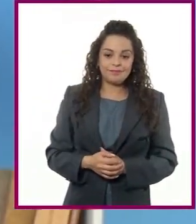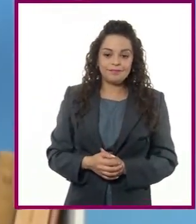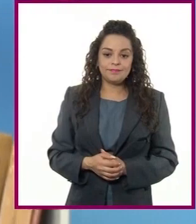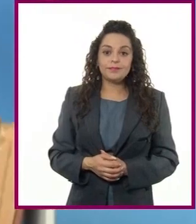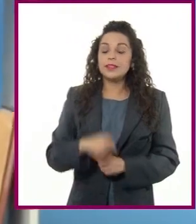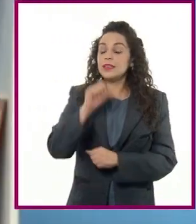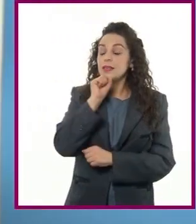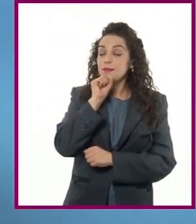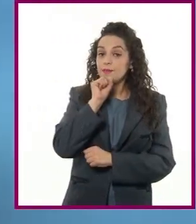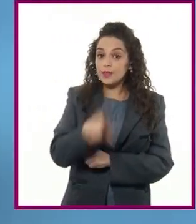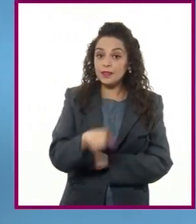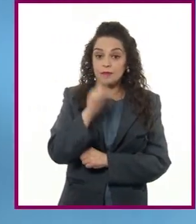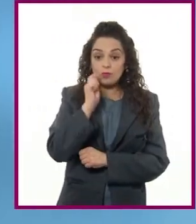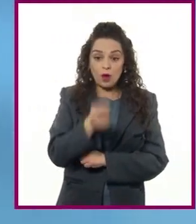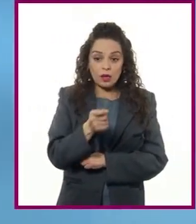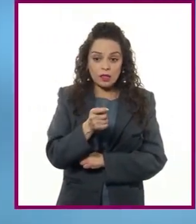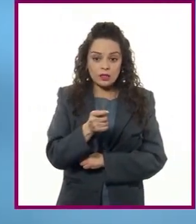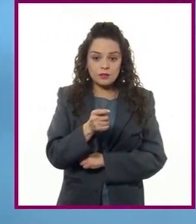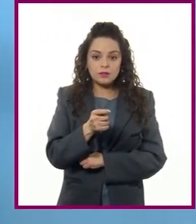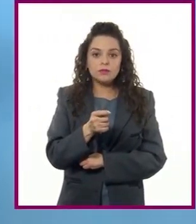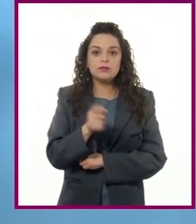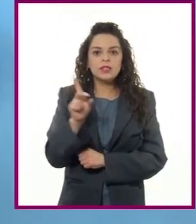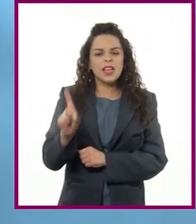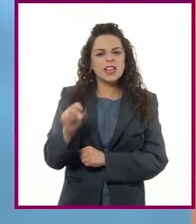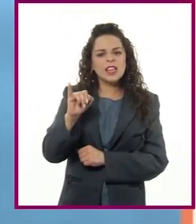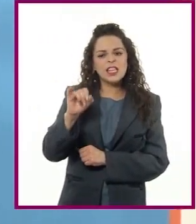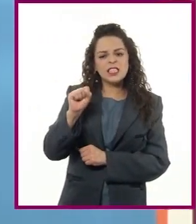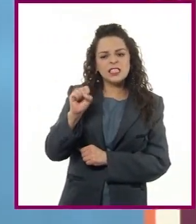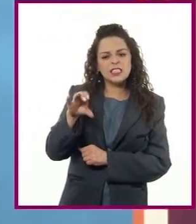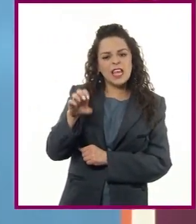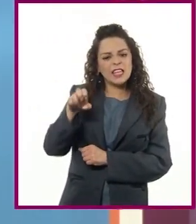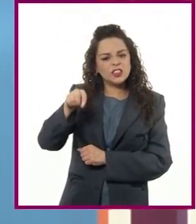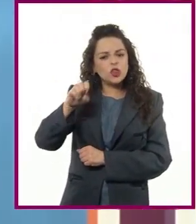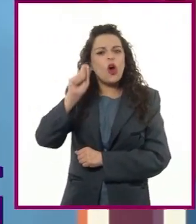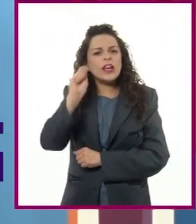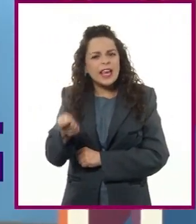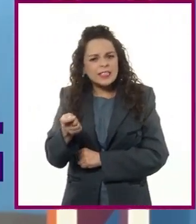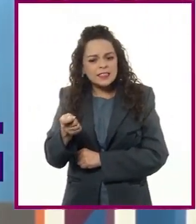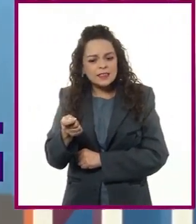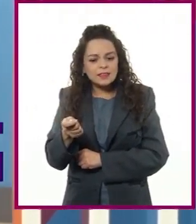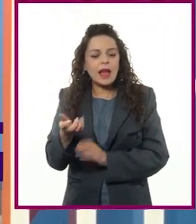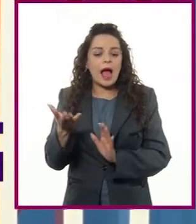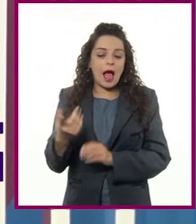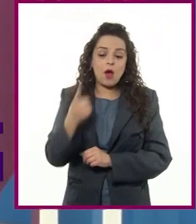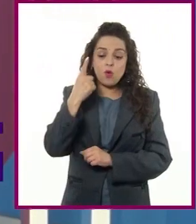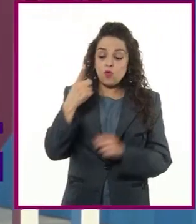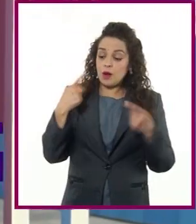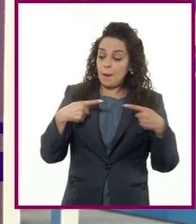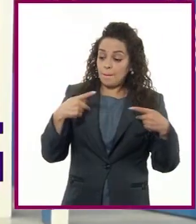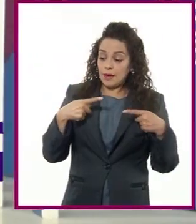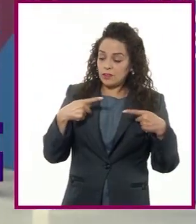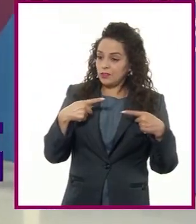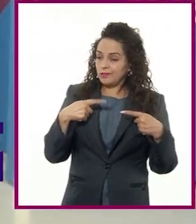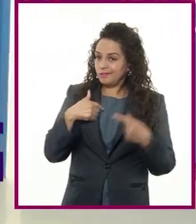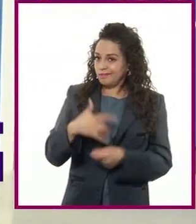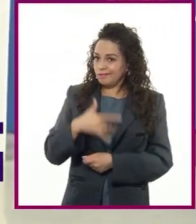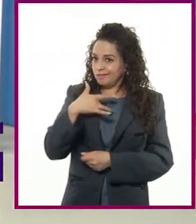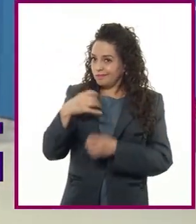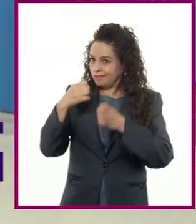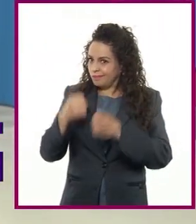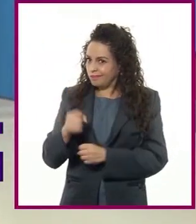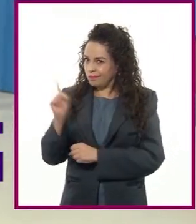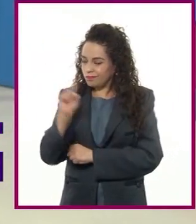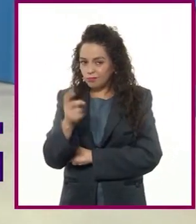También se puede dar el disenso, es decir, cuando alguien no está seguro de aceptar